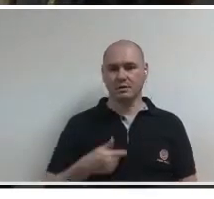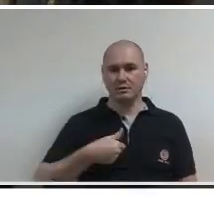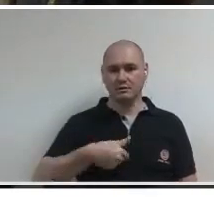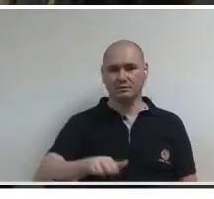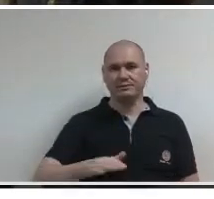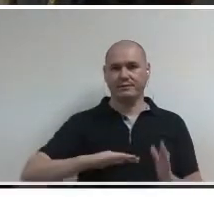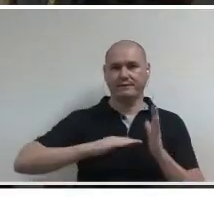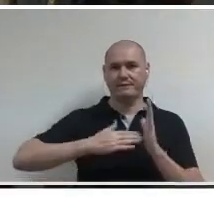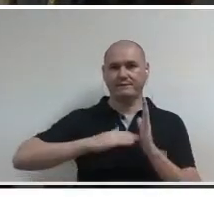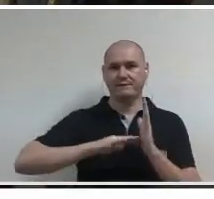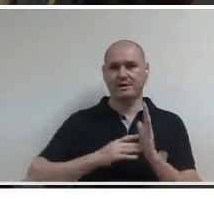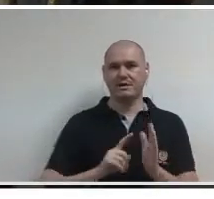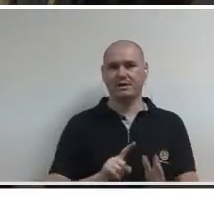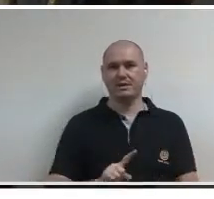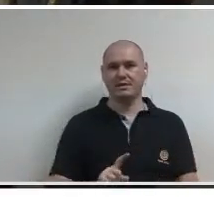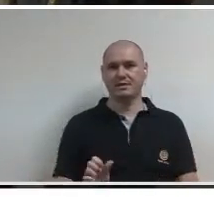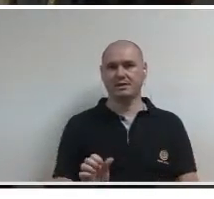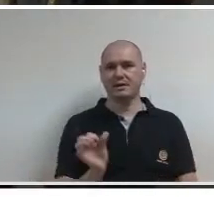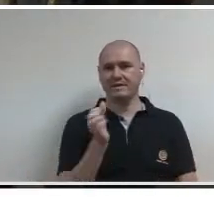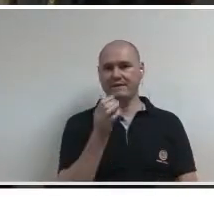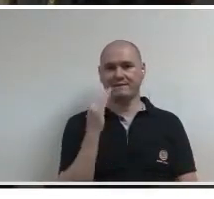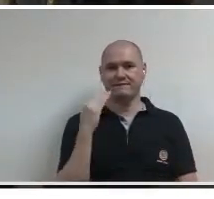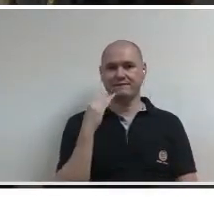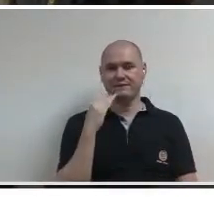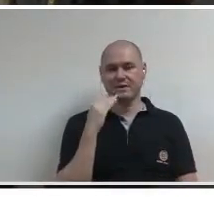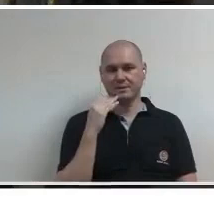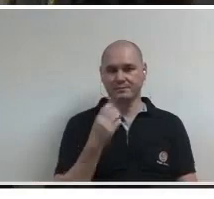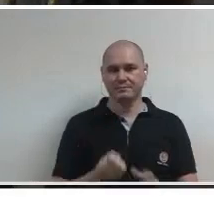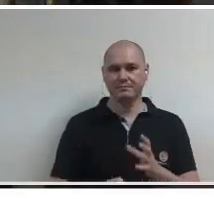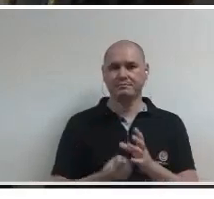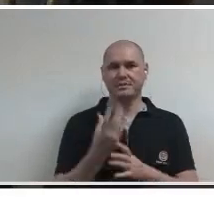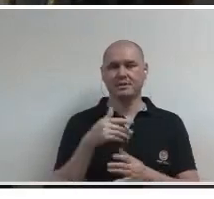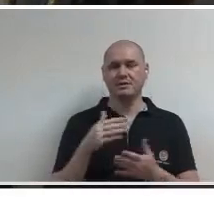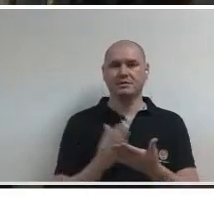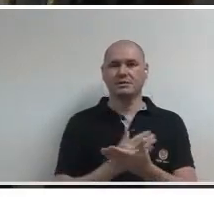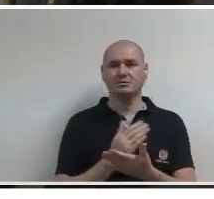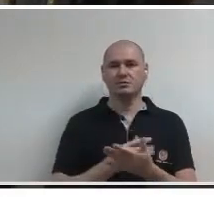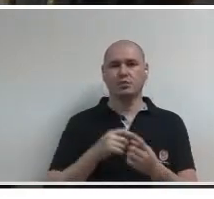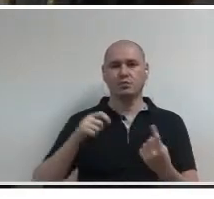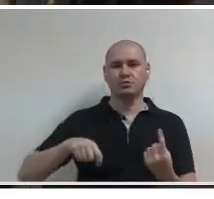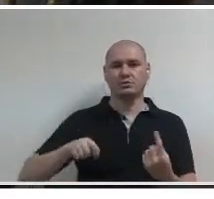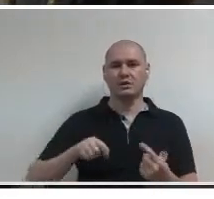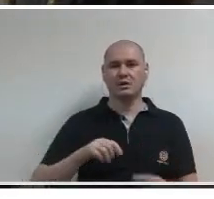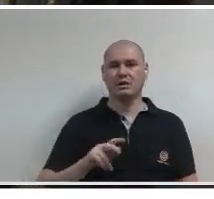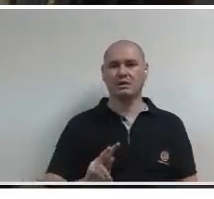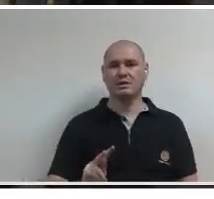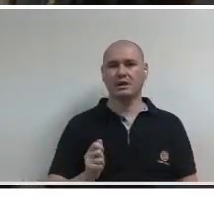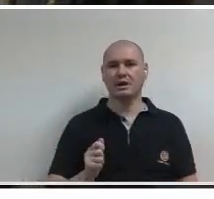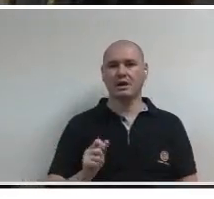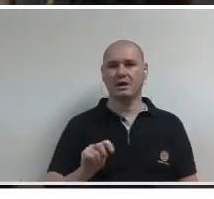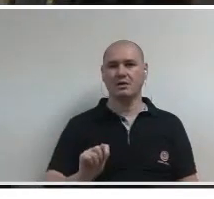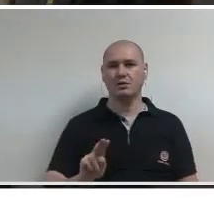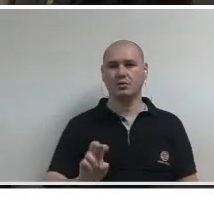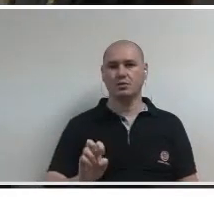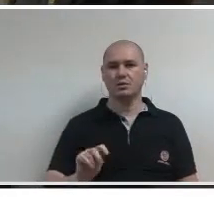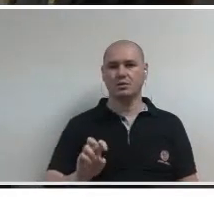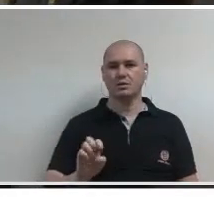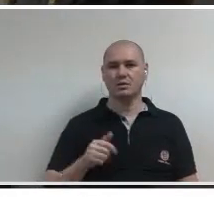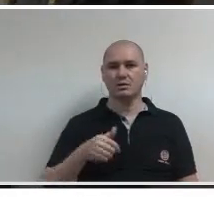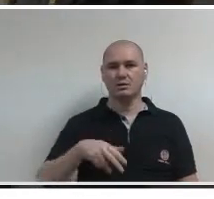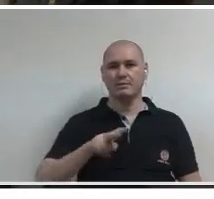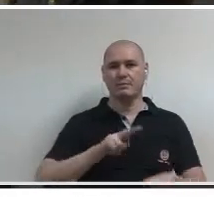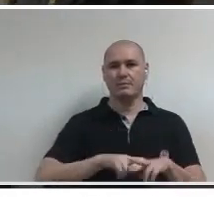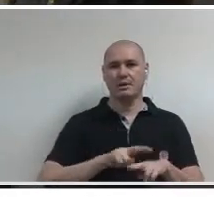de huelga electrónicamente. Cuatro viernes 16 de abril, Lancha. En los juzgados de Catuete. Y para el martes 20. Juzgado